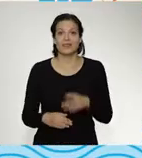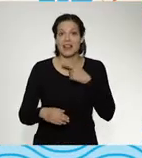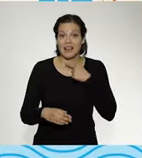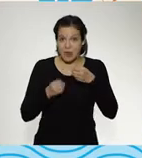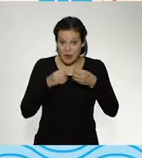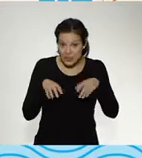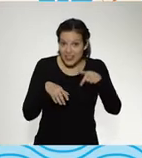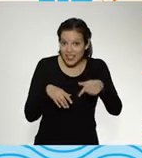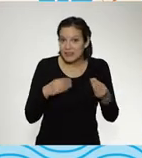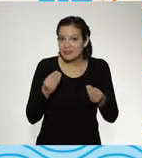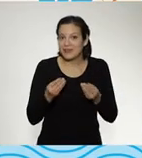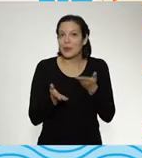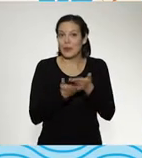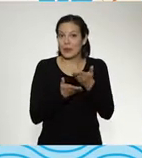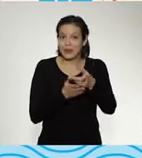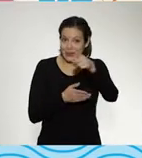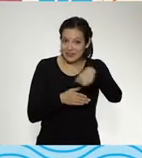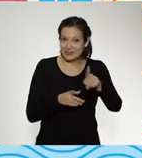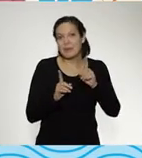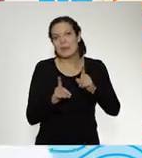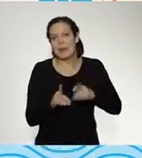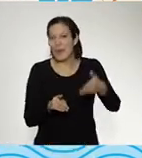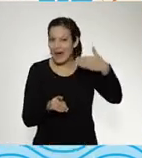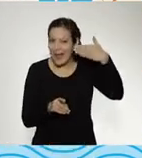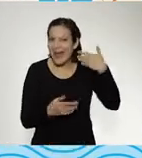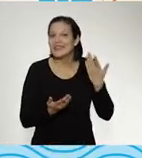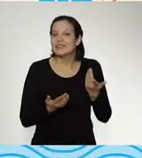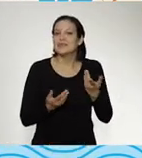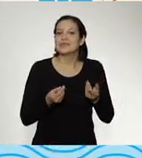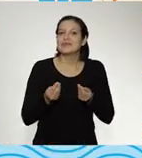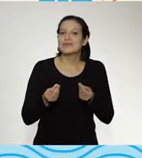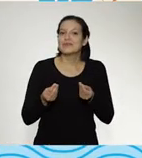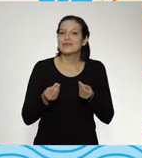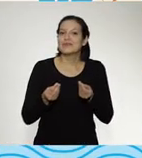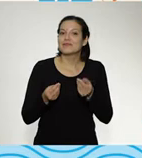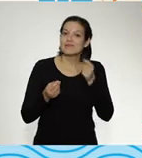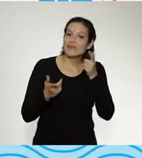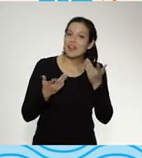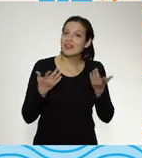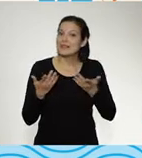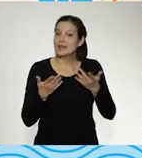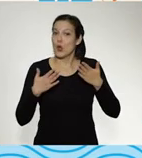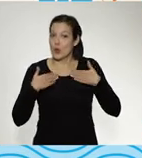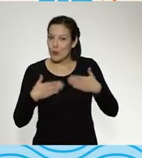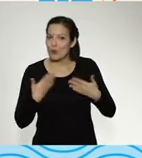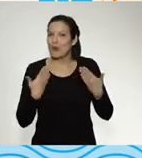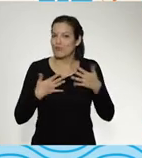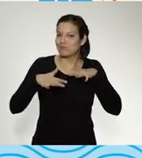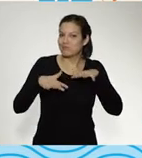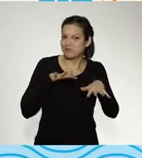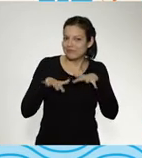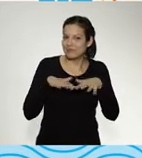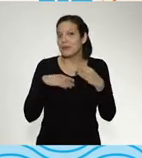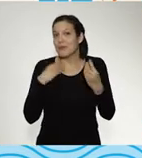comenzar este bloque proponiéndoles, como ya hemos hecho en otras oportunidades, la idea de mover el cuerpo. ¿Por